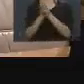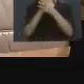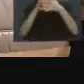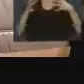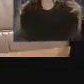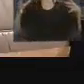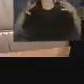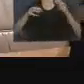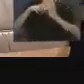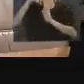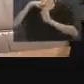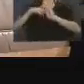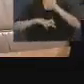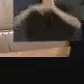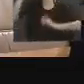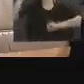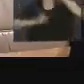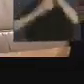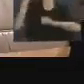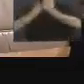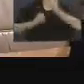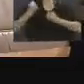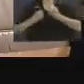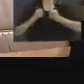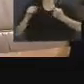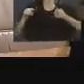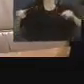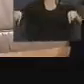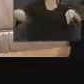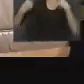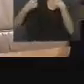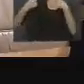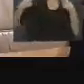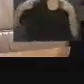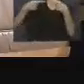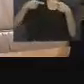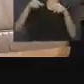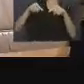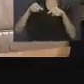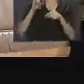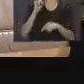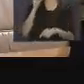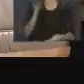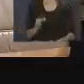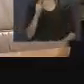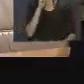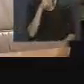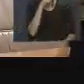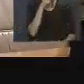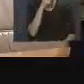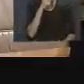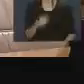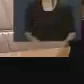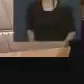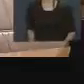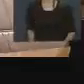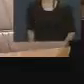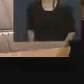productivo Este es un proyecto controvertido Qué duda cabe y para eso están